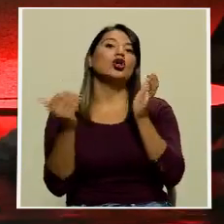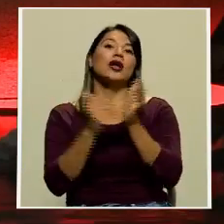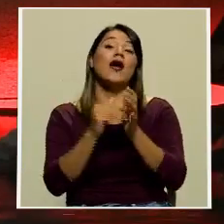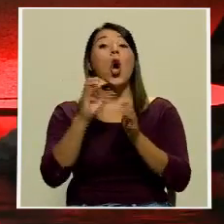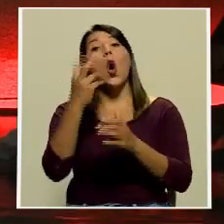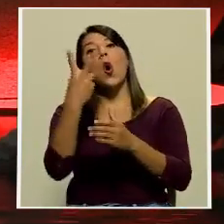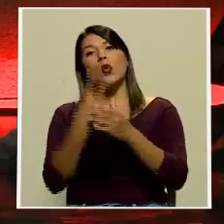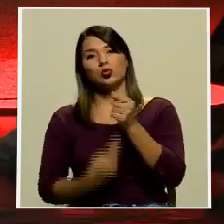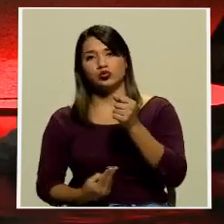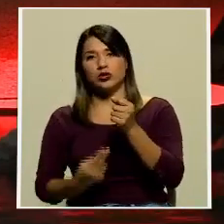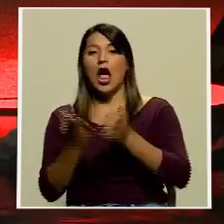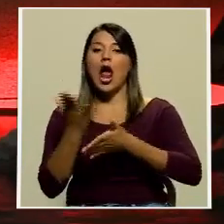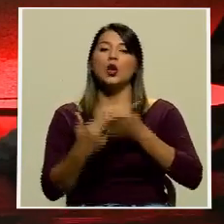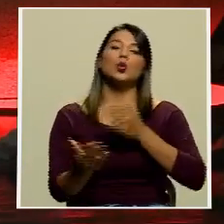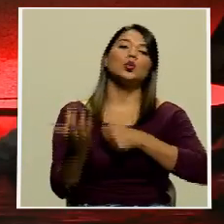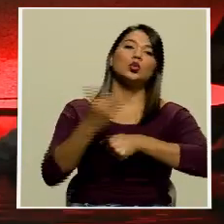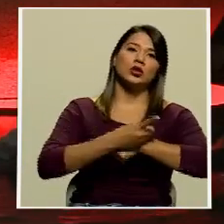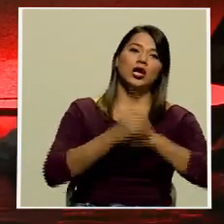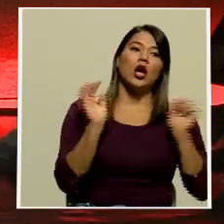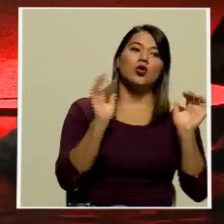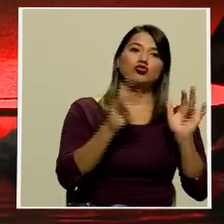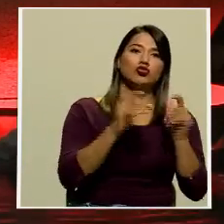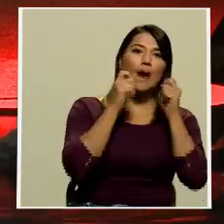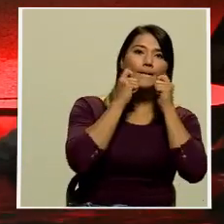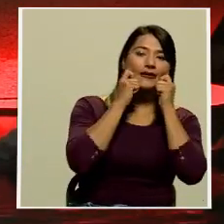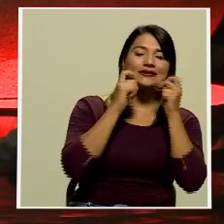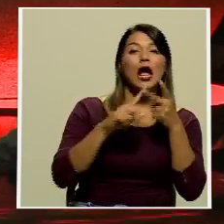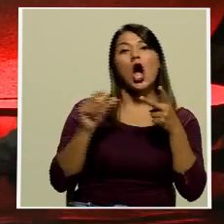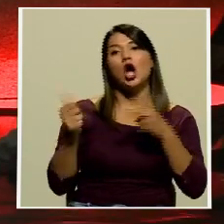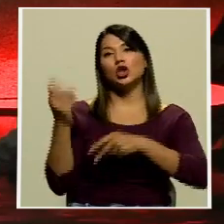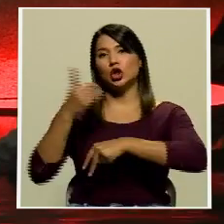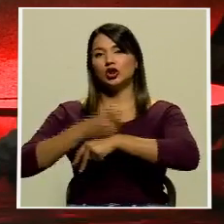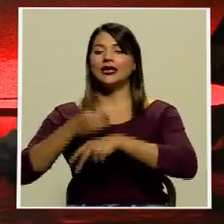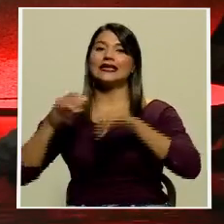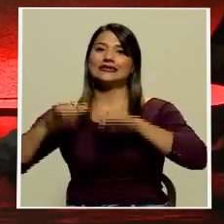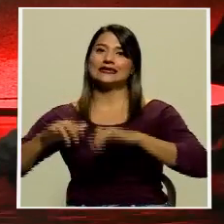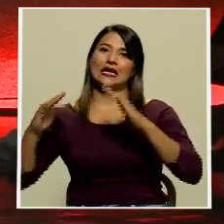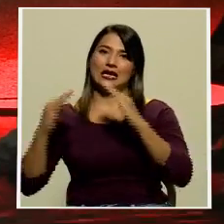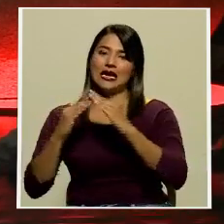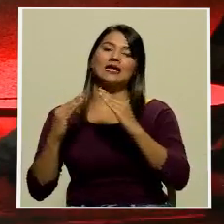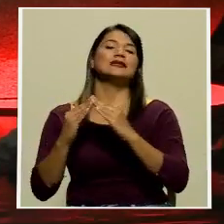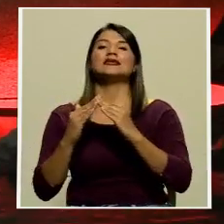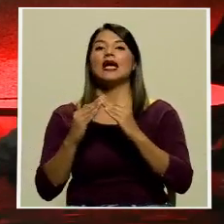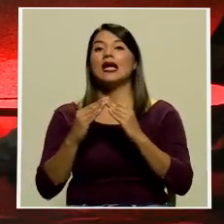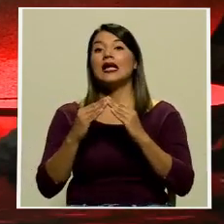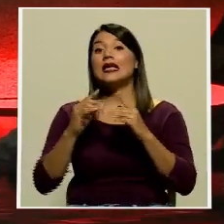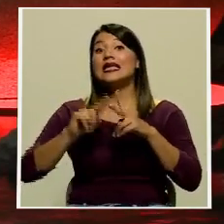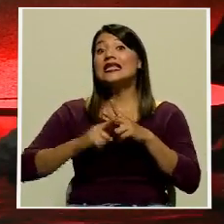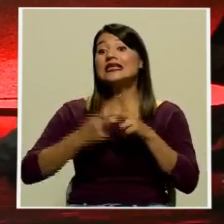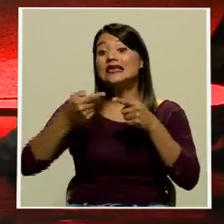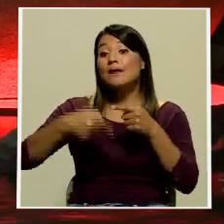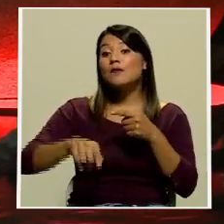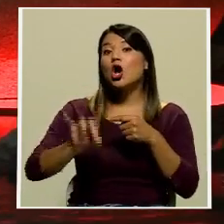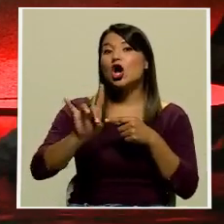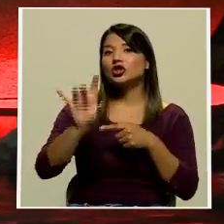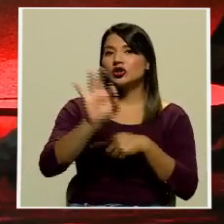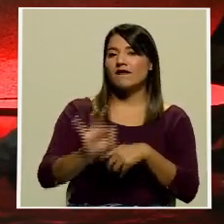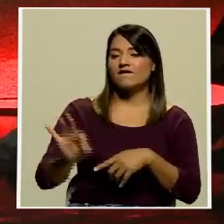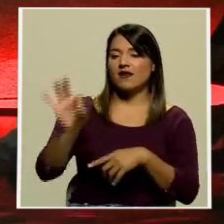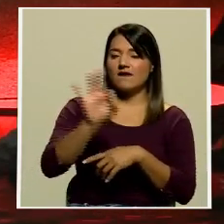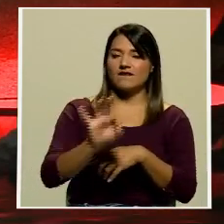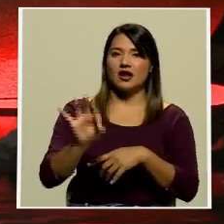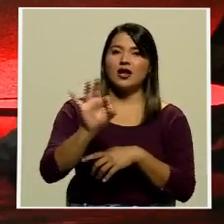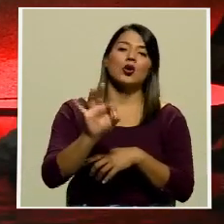parte virtual, parte presencial. El próximo 8 de febrero, según el Ministerio de Educación Pública, se estarían pues volviendo a las